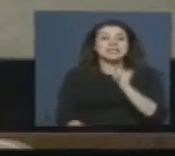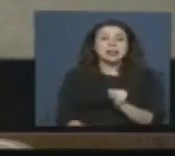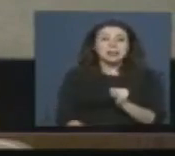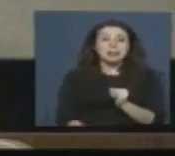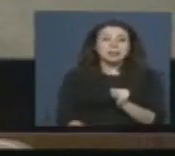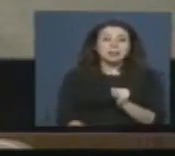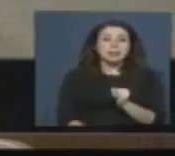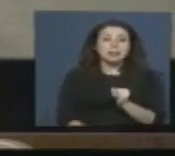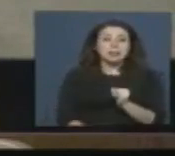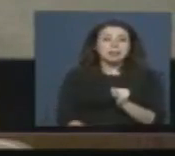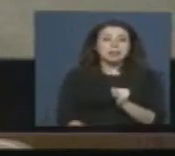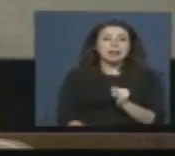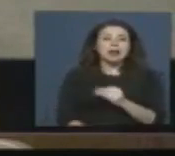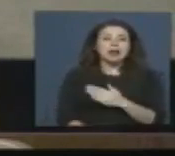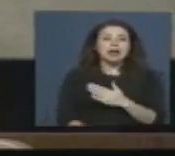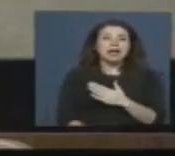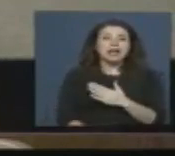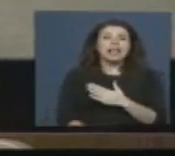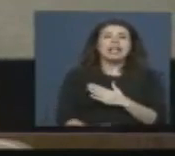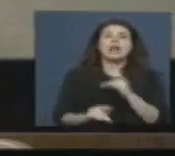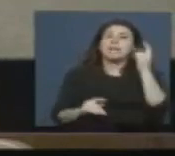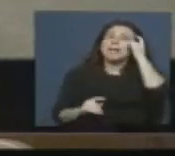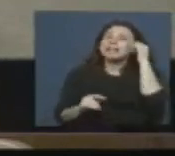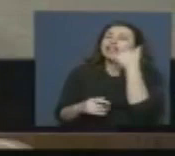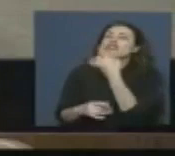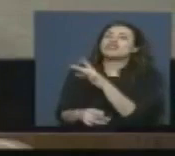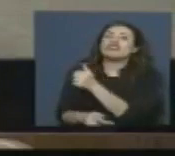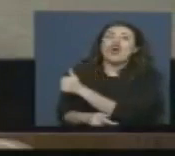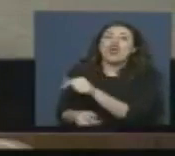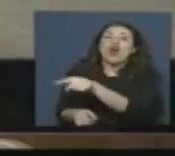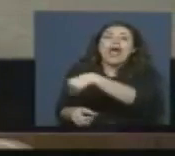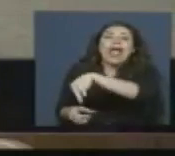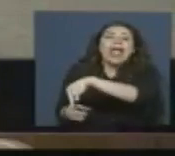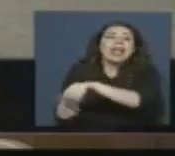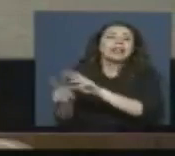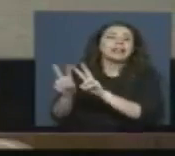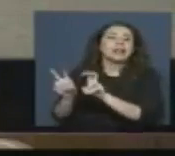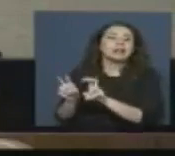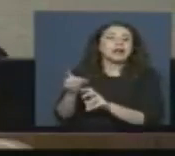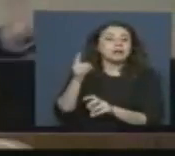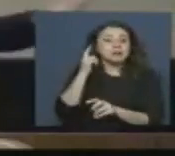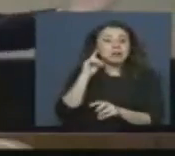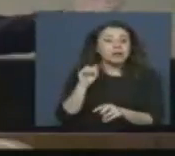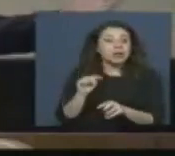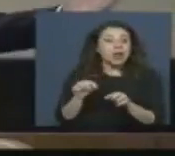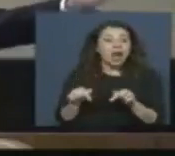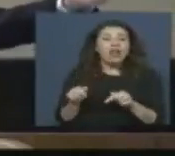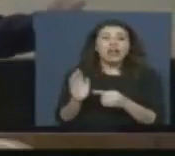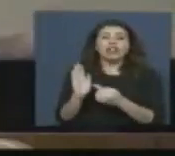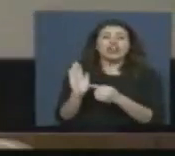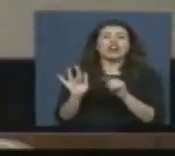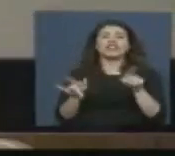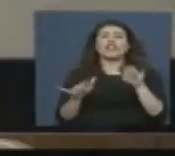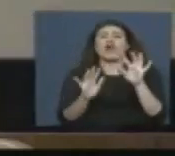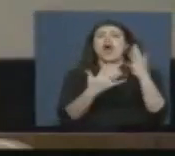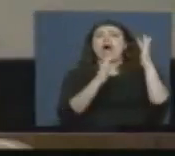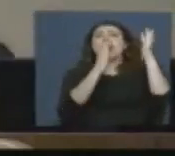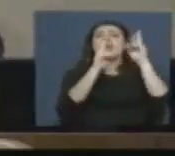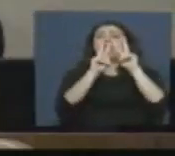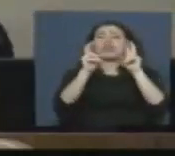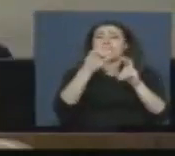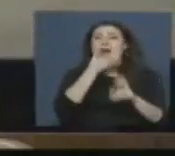siempre buscando el lado de ellos. Acá con esto, pero aplauden lo que pasa en